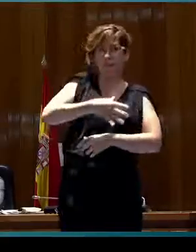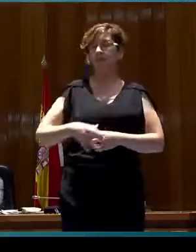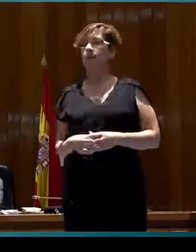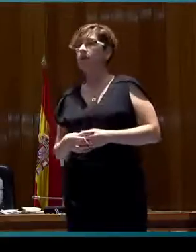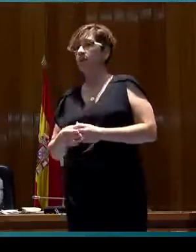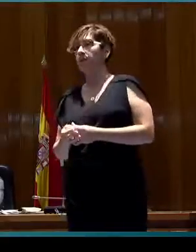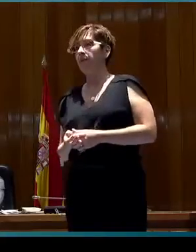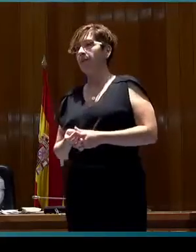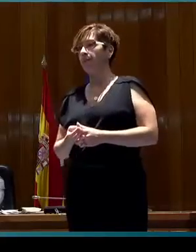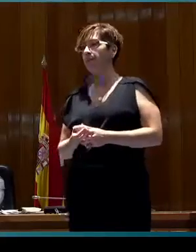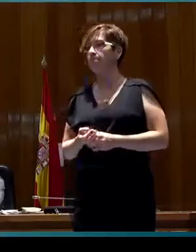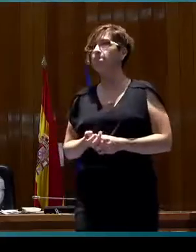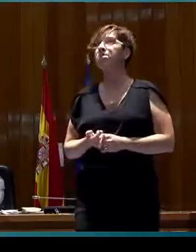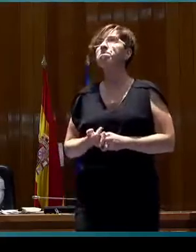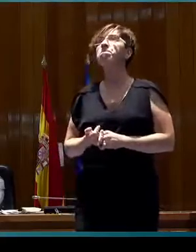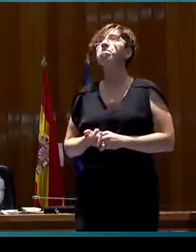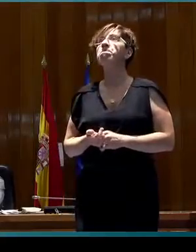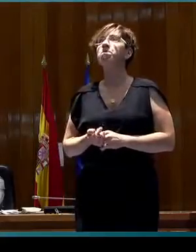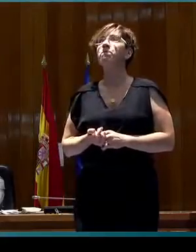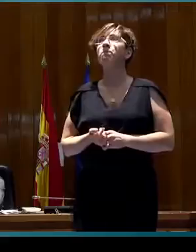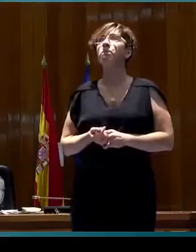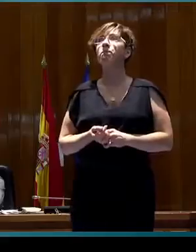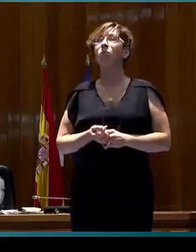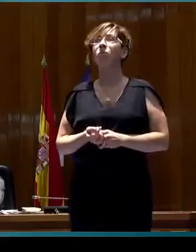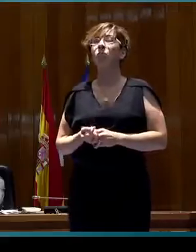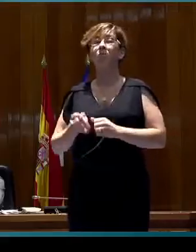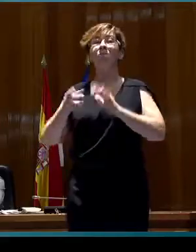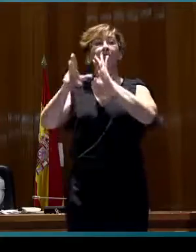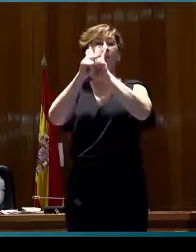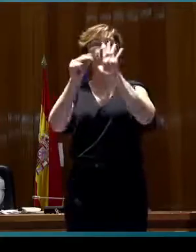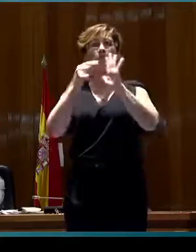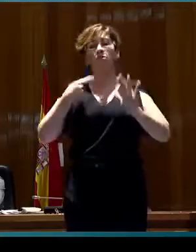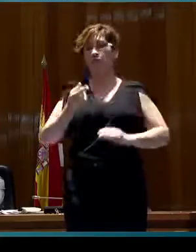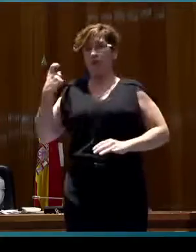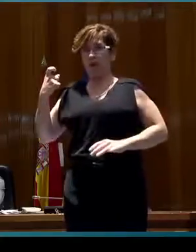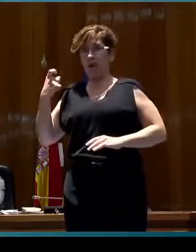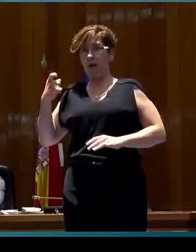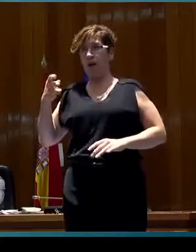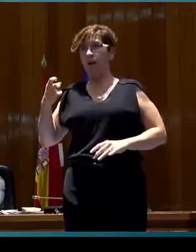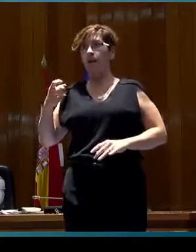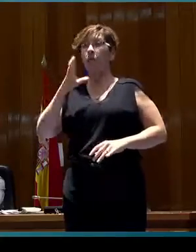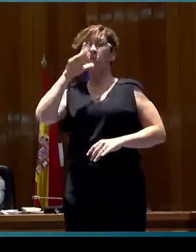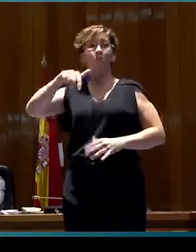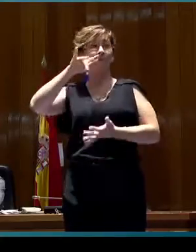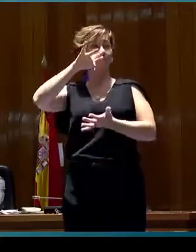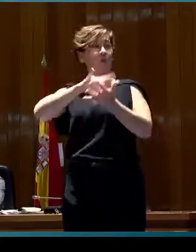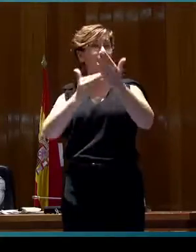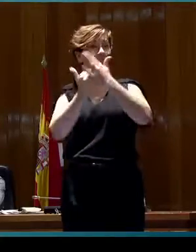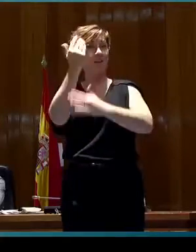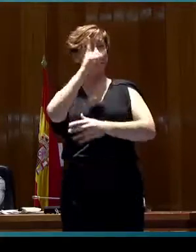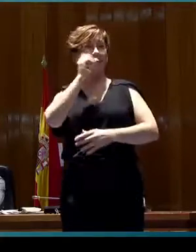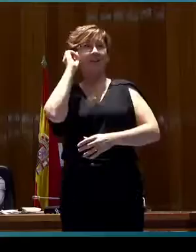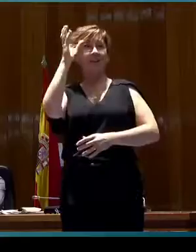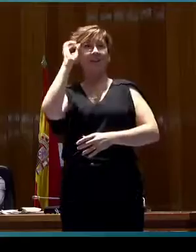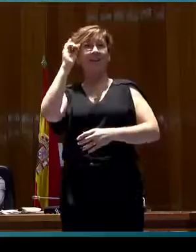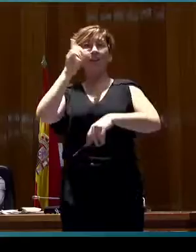¿Algún vídeo ahí? Vale. He quitado el vídeo porque, como esta mañana nos pasó que el